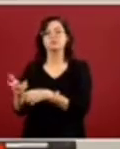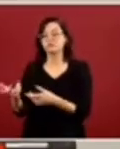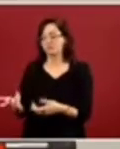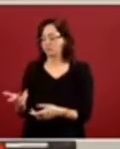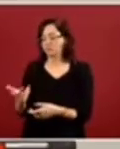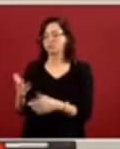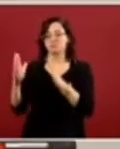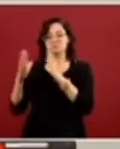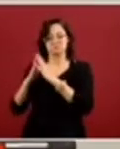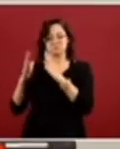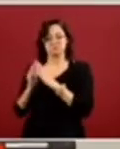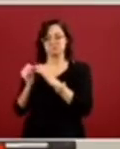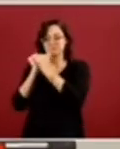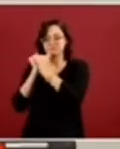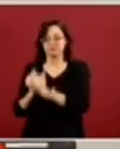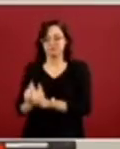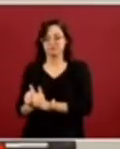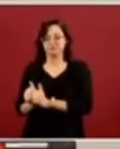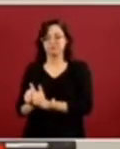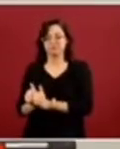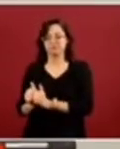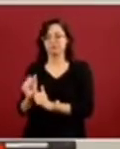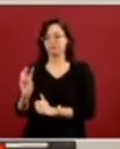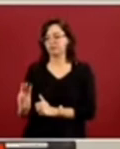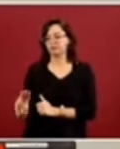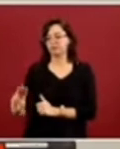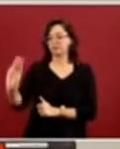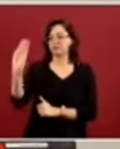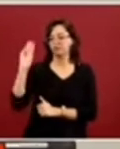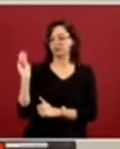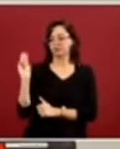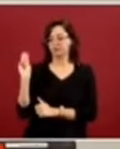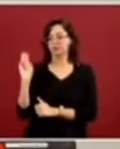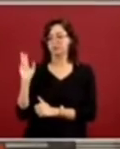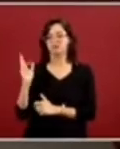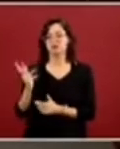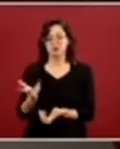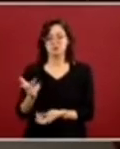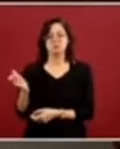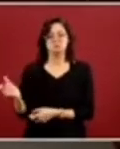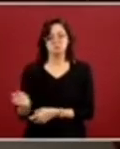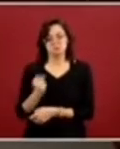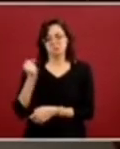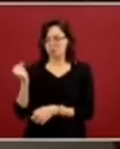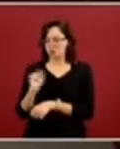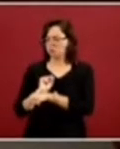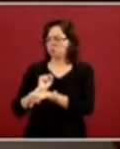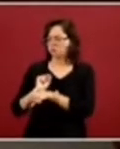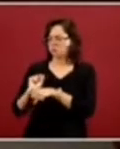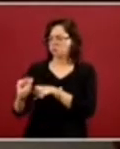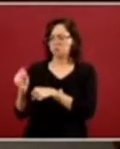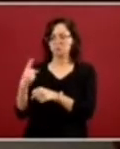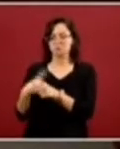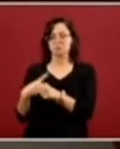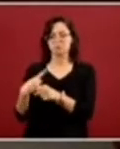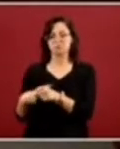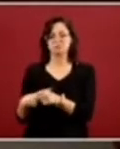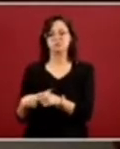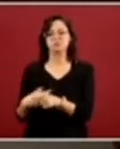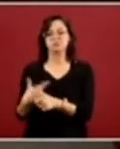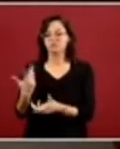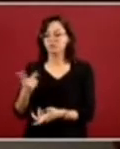está en su casa y está desde el miércoles pasado afortunadamente estable. ¿Qué es lo que se hizo? Se